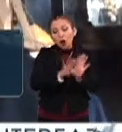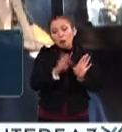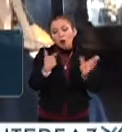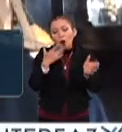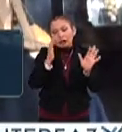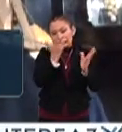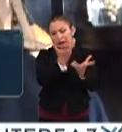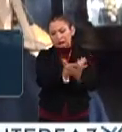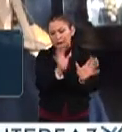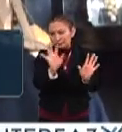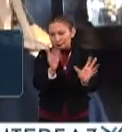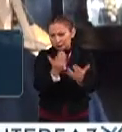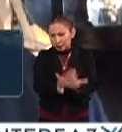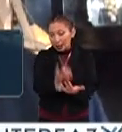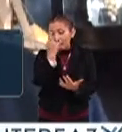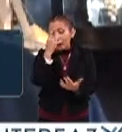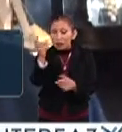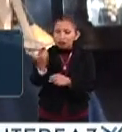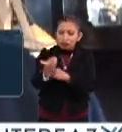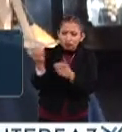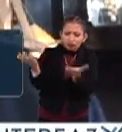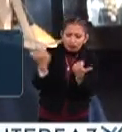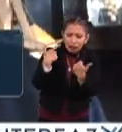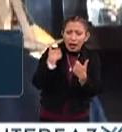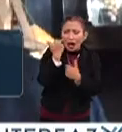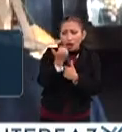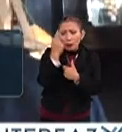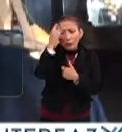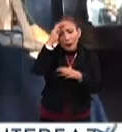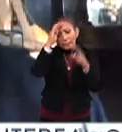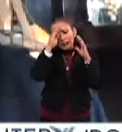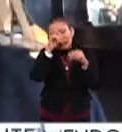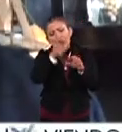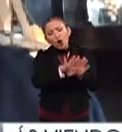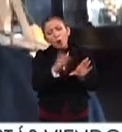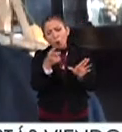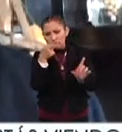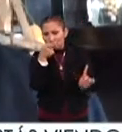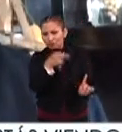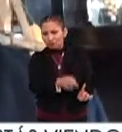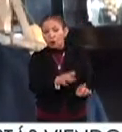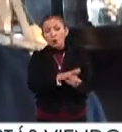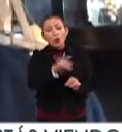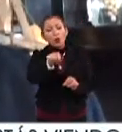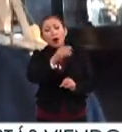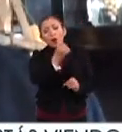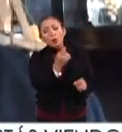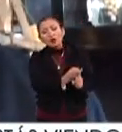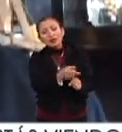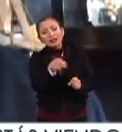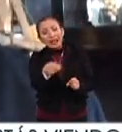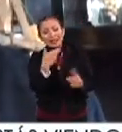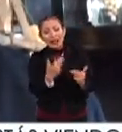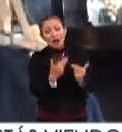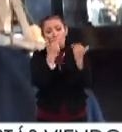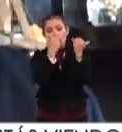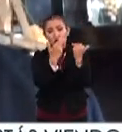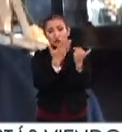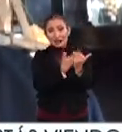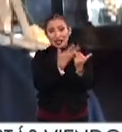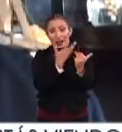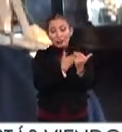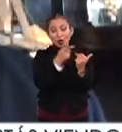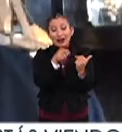de pausa en el camino para invitar a los estudiantes a reflexionar, por una parte, cuáles son las oportunidades de negocio que